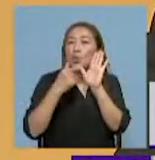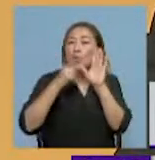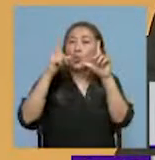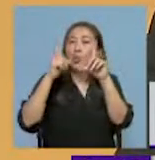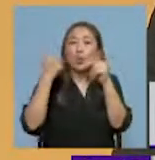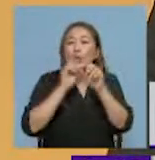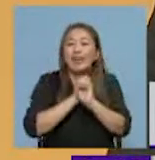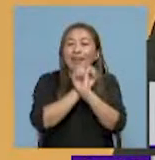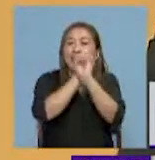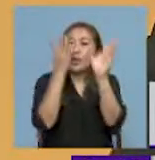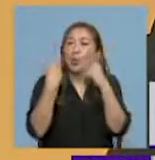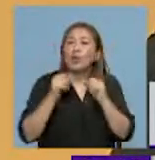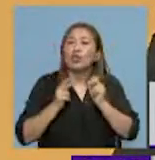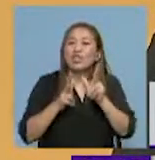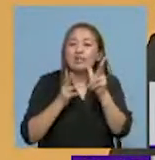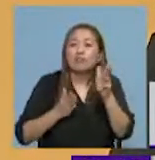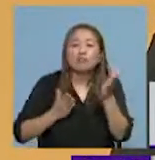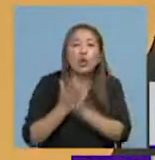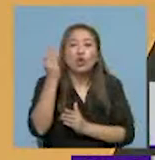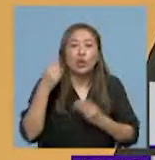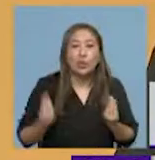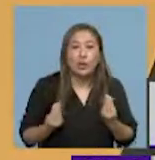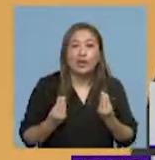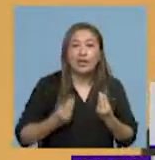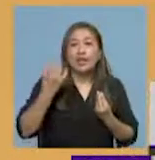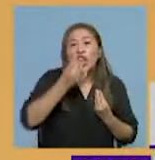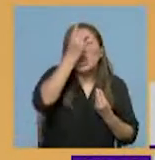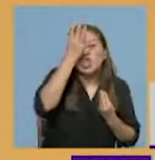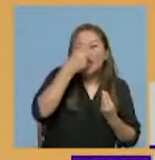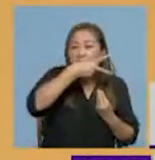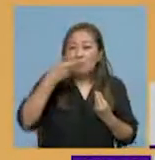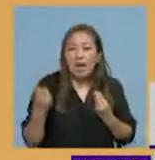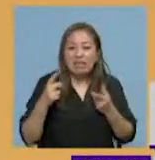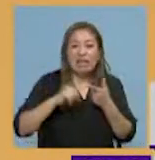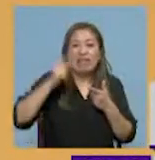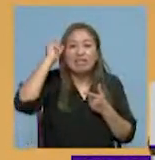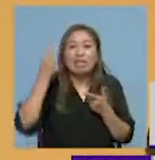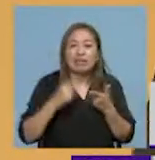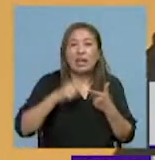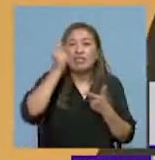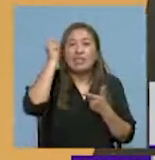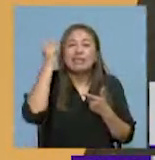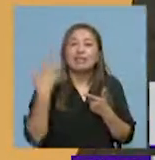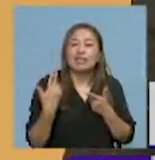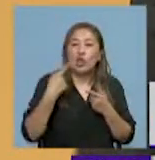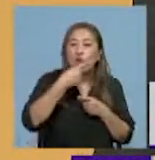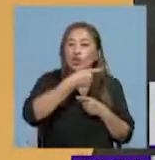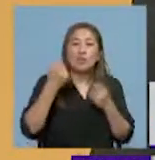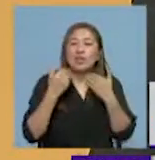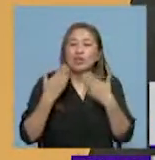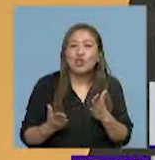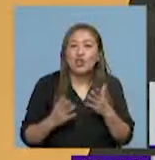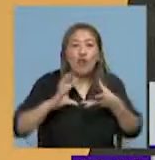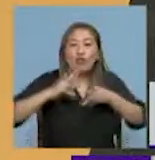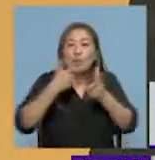está claro cuando te dice proceda no te dice si tiene dos semanas 20 30 35 y no te dice el